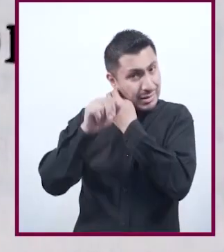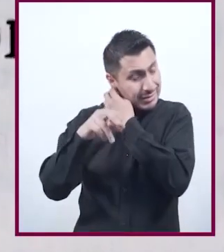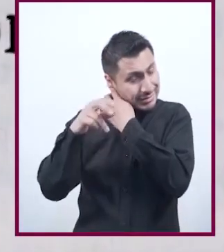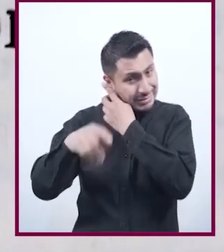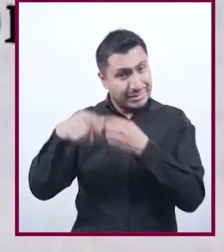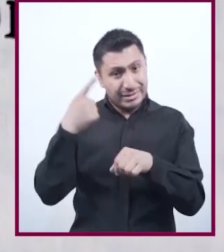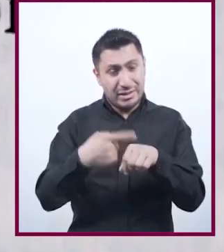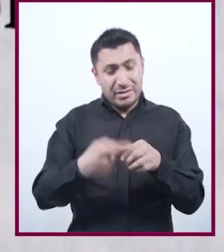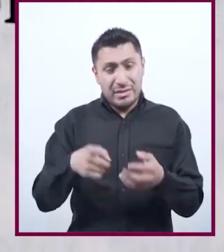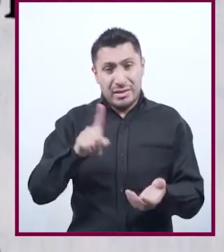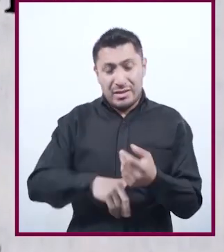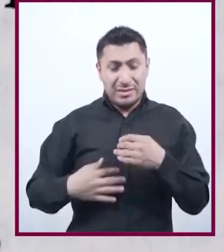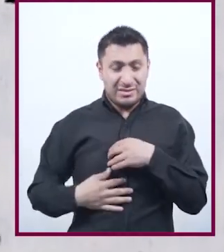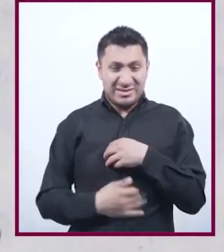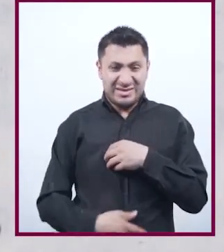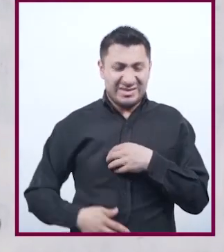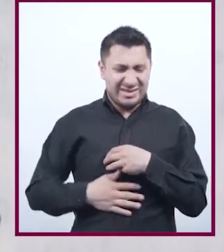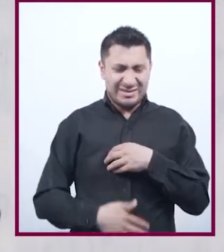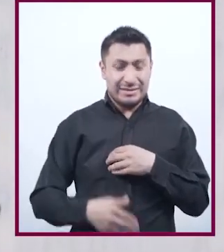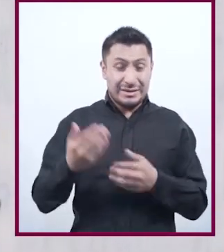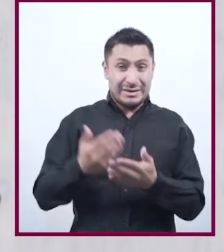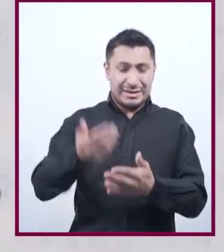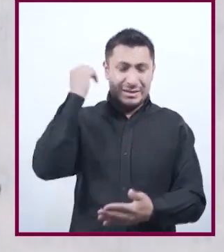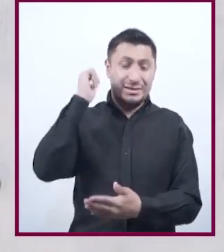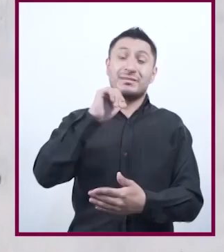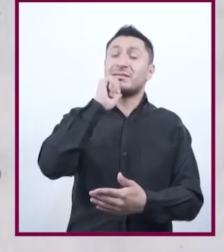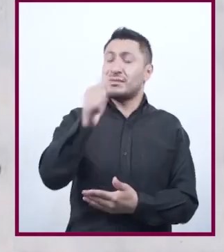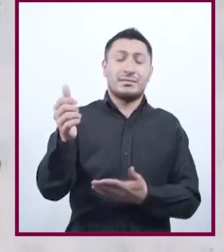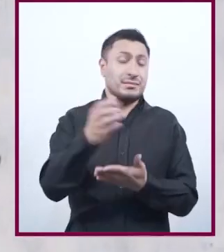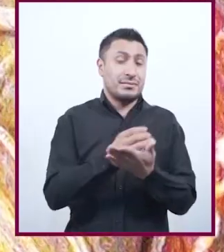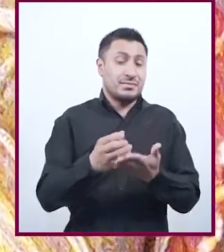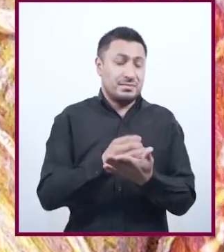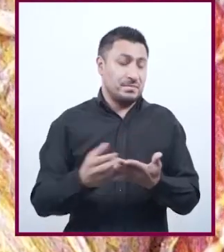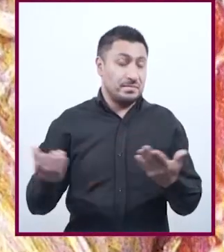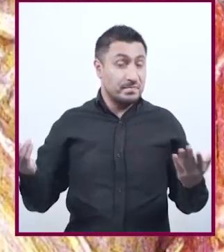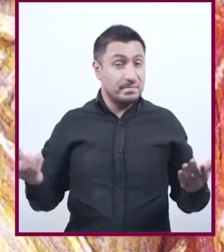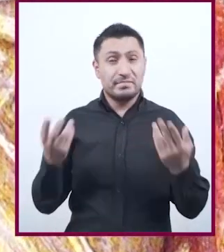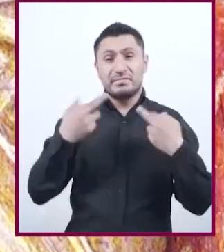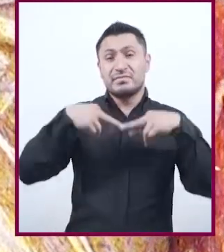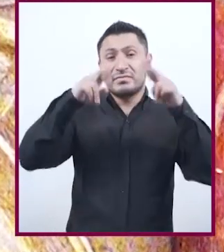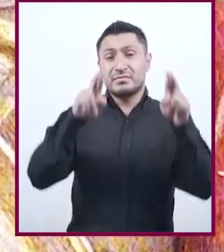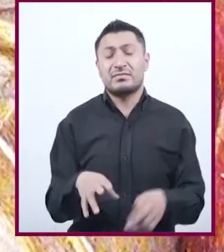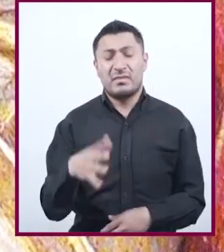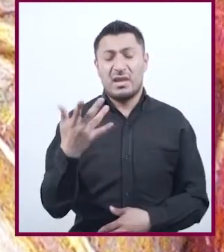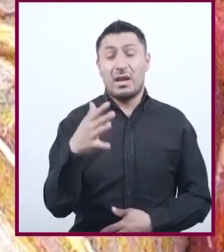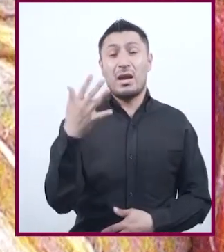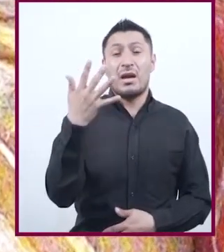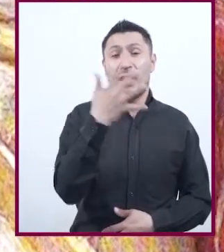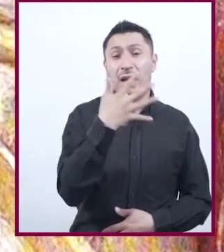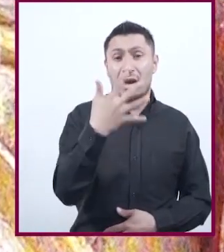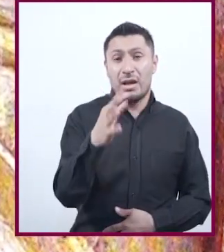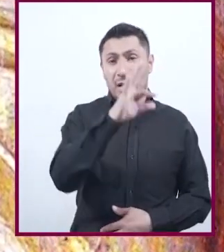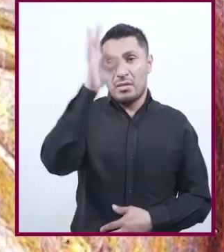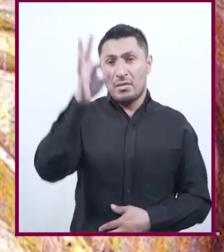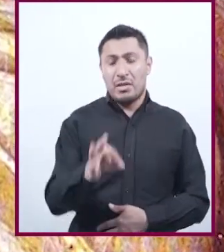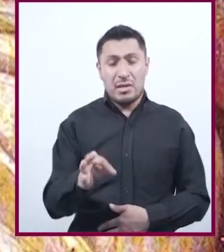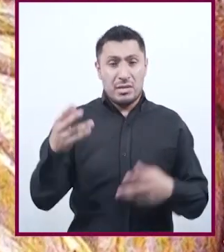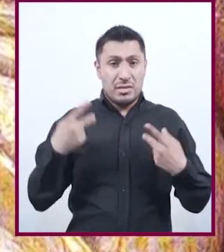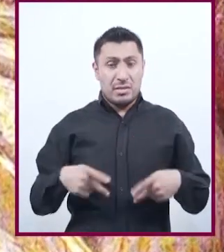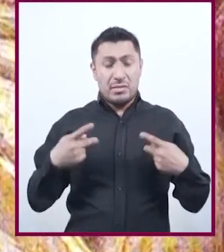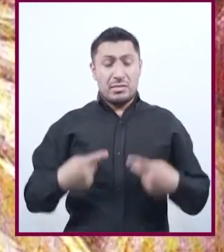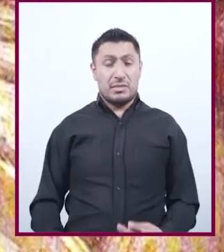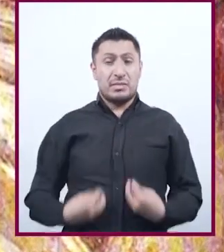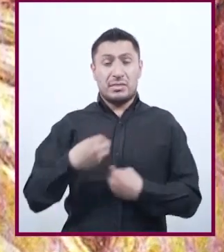una enfermedad de los intestinos que en ese momento era incurable. Esto representaba más o menos 5% de la